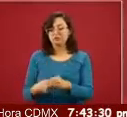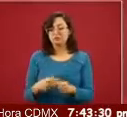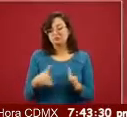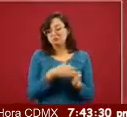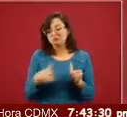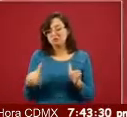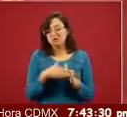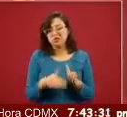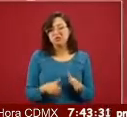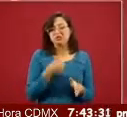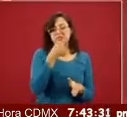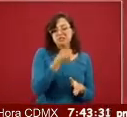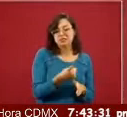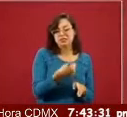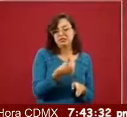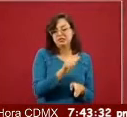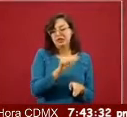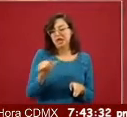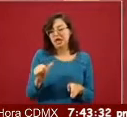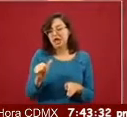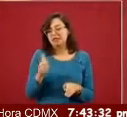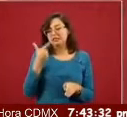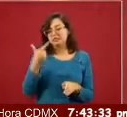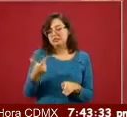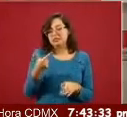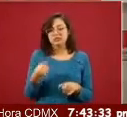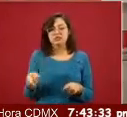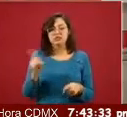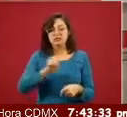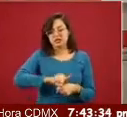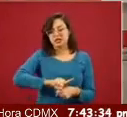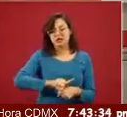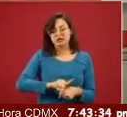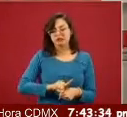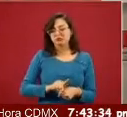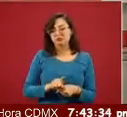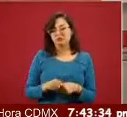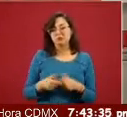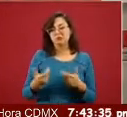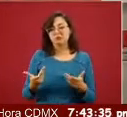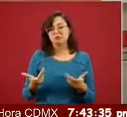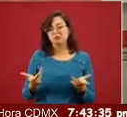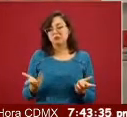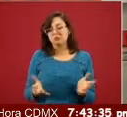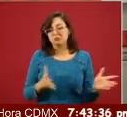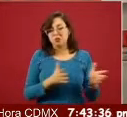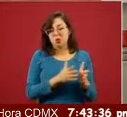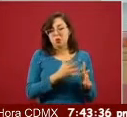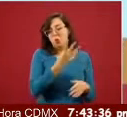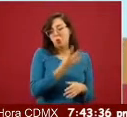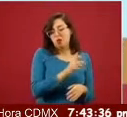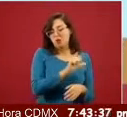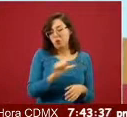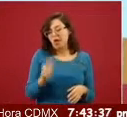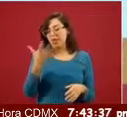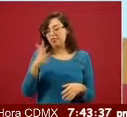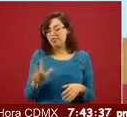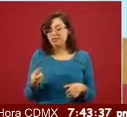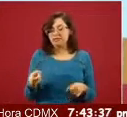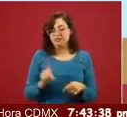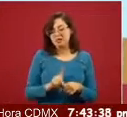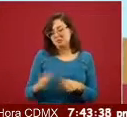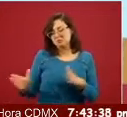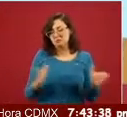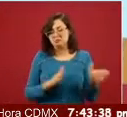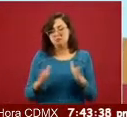puede ir desde 4 hasta 10, y luego ya mucho más raro que sea más corto o más largo. Entonces, considerando 7